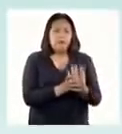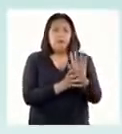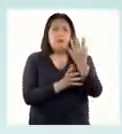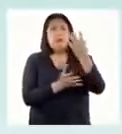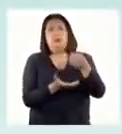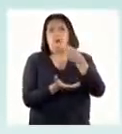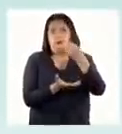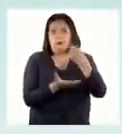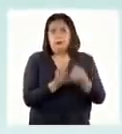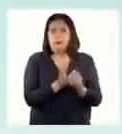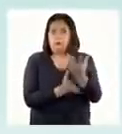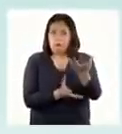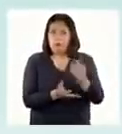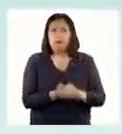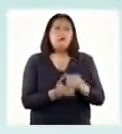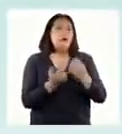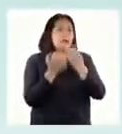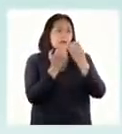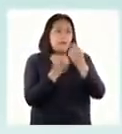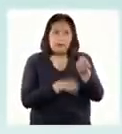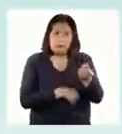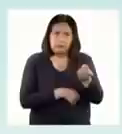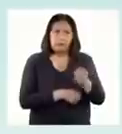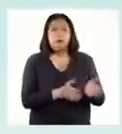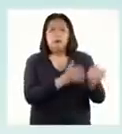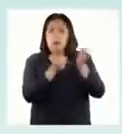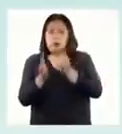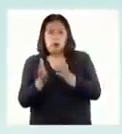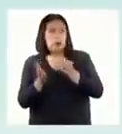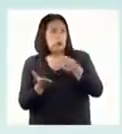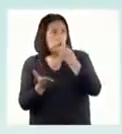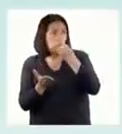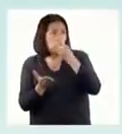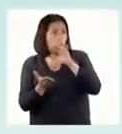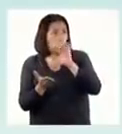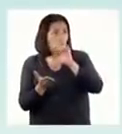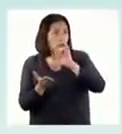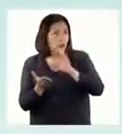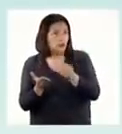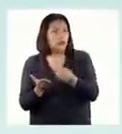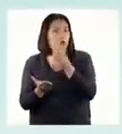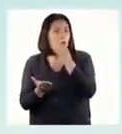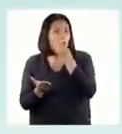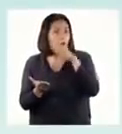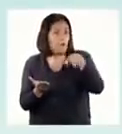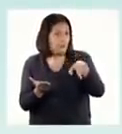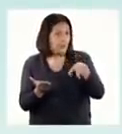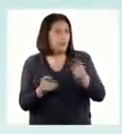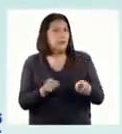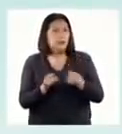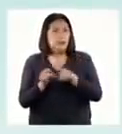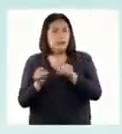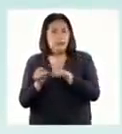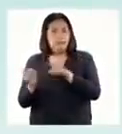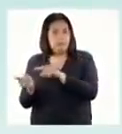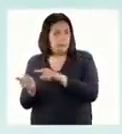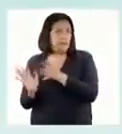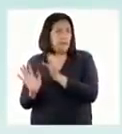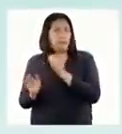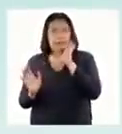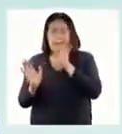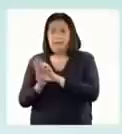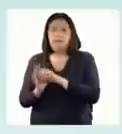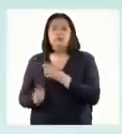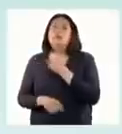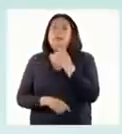que serían las plantas, como el maíz. Los consumidores son los que se comen ese alimento y también se comen entre ellos, como por ejemplo